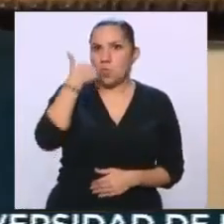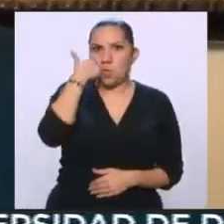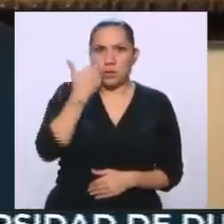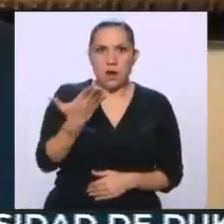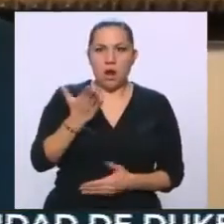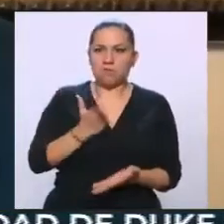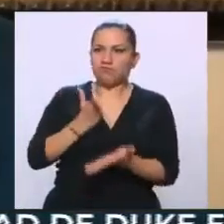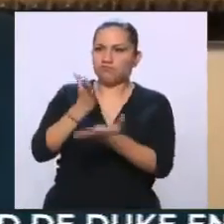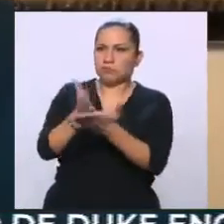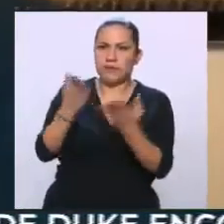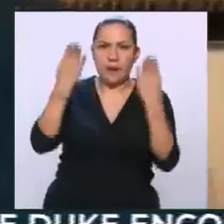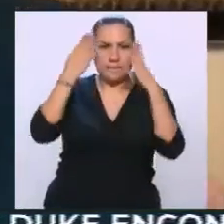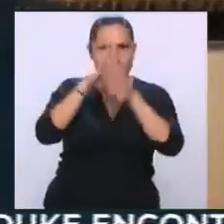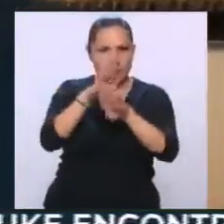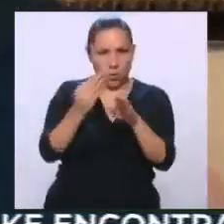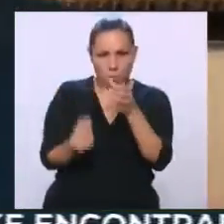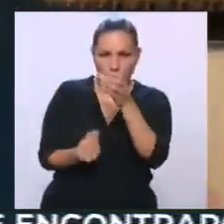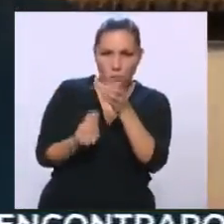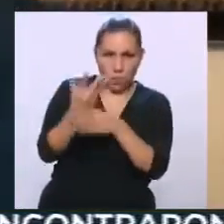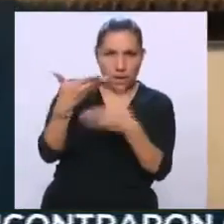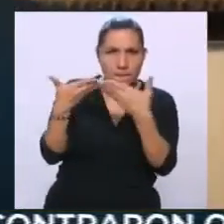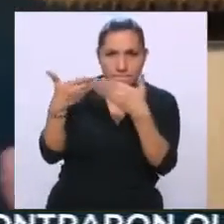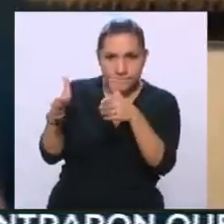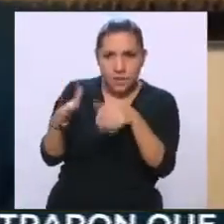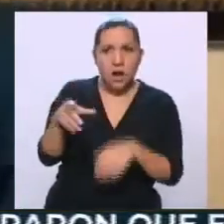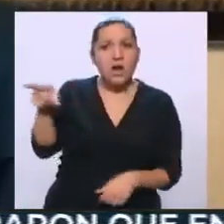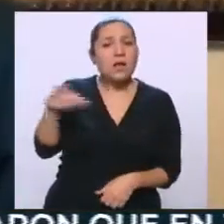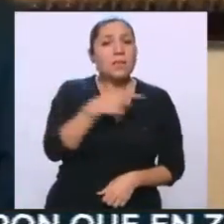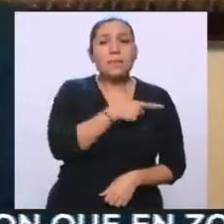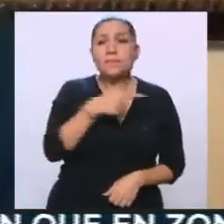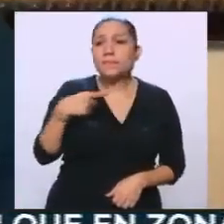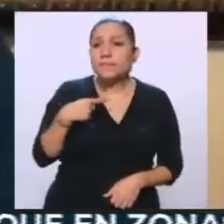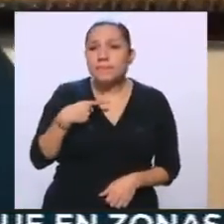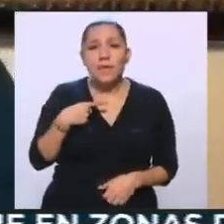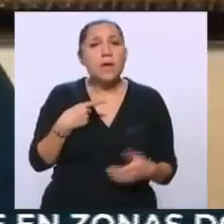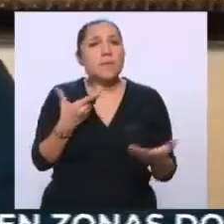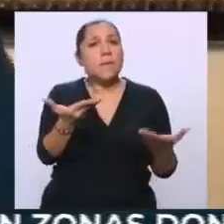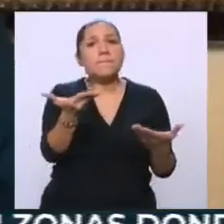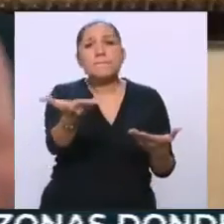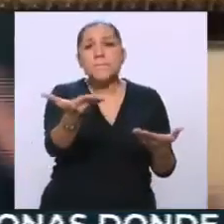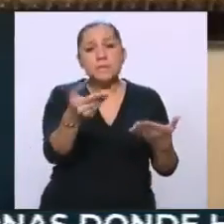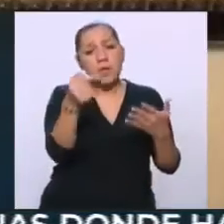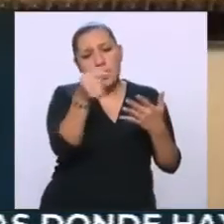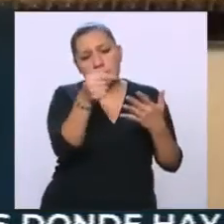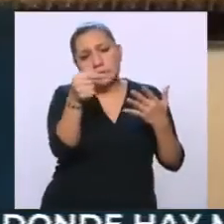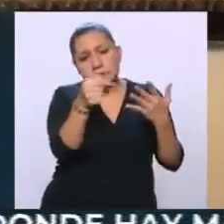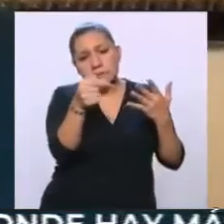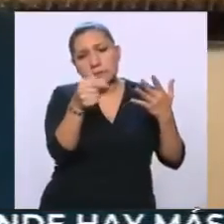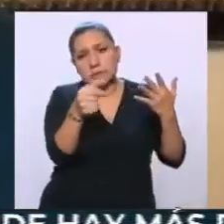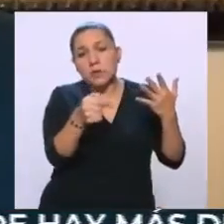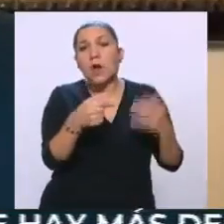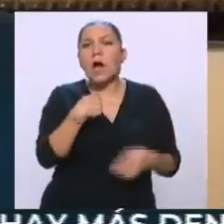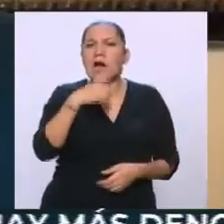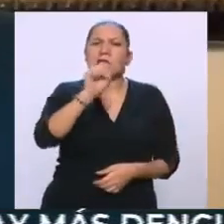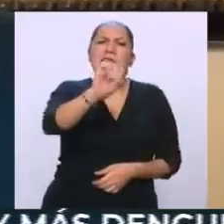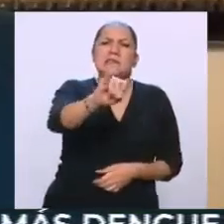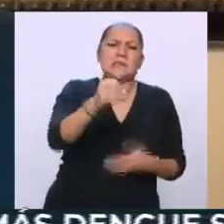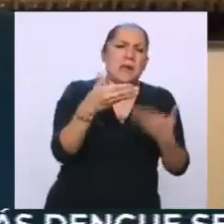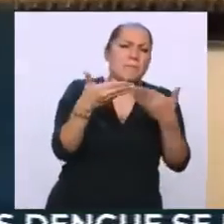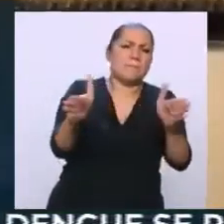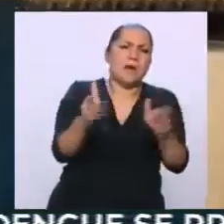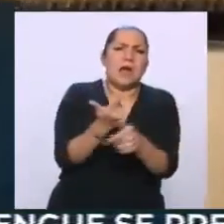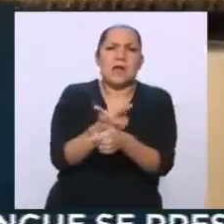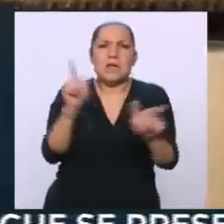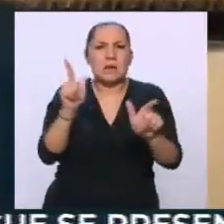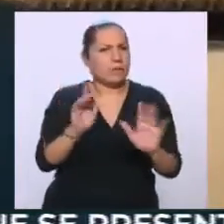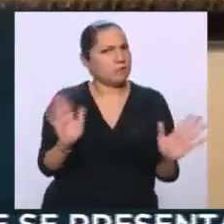cuenta bancaria en un banco, se requiere un número muy importante de requisitos bancarios previo a la apertura de una cuenta